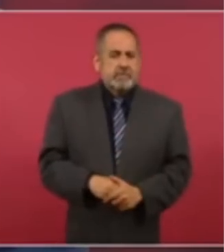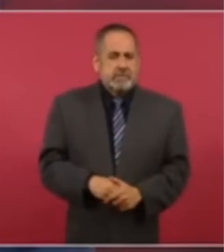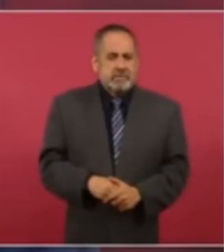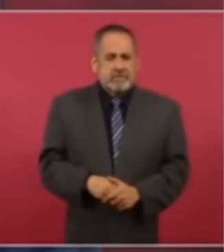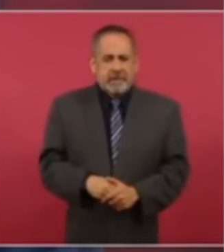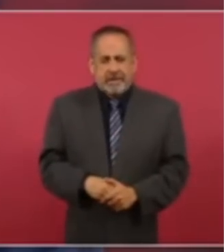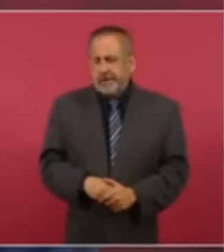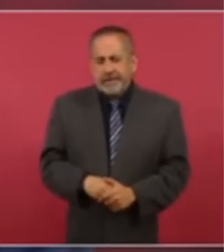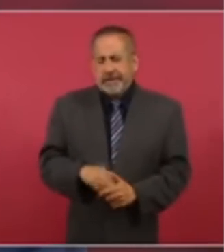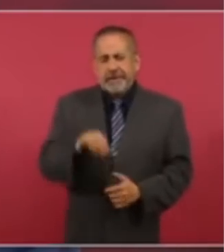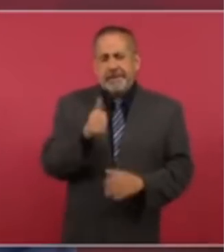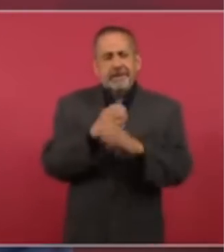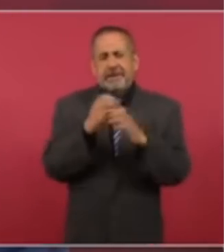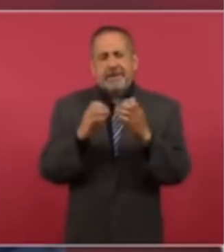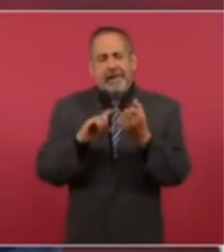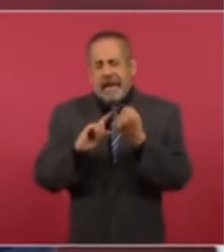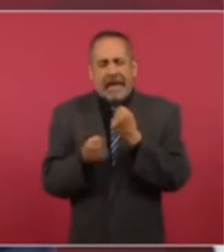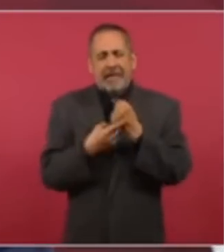son otras